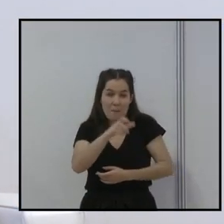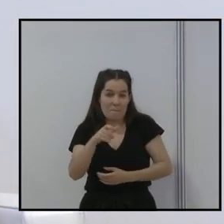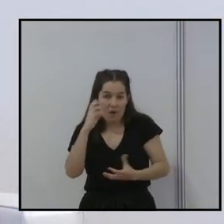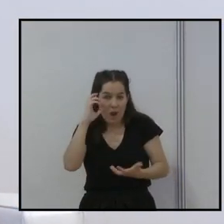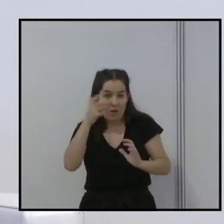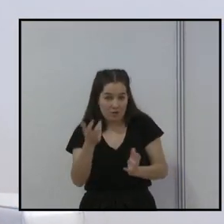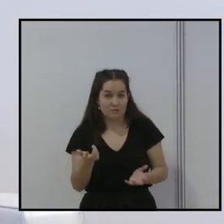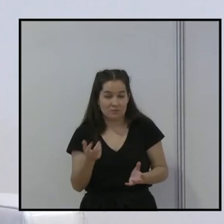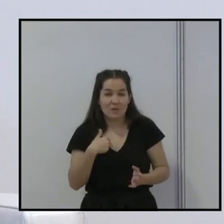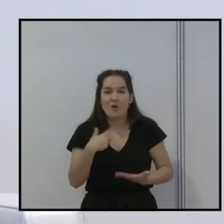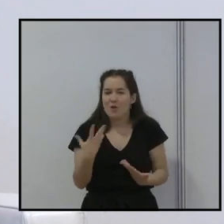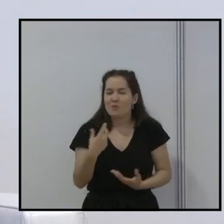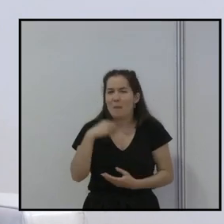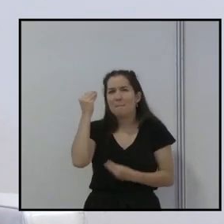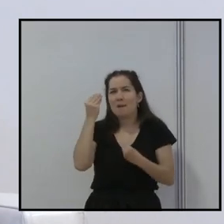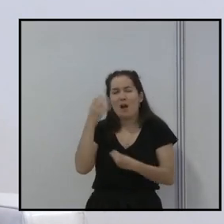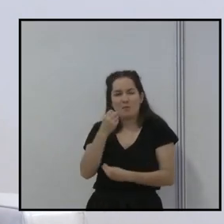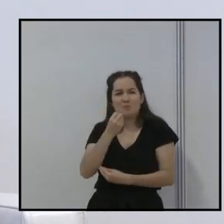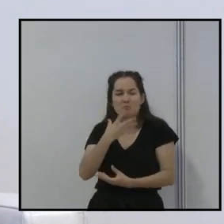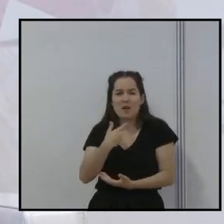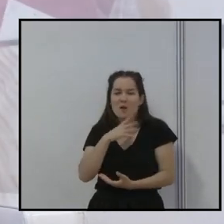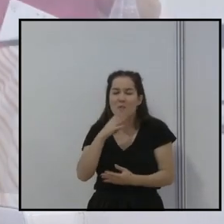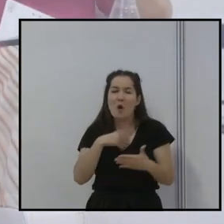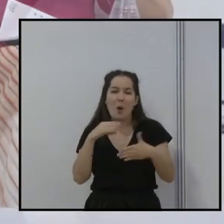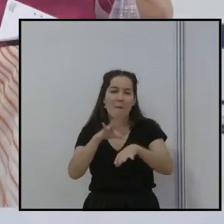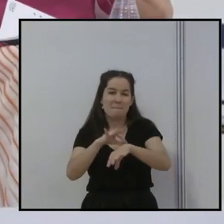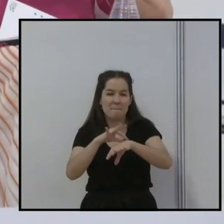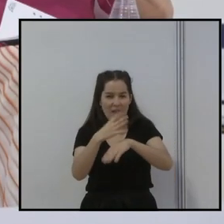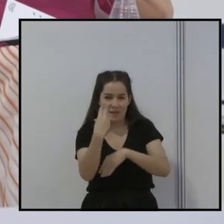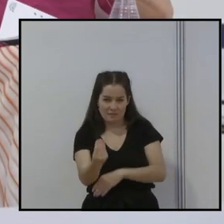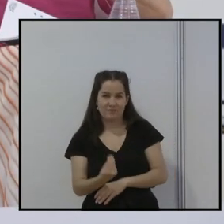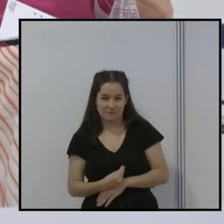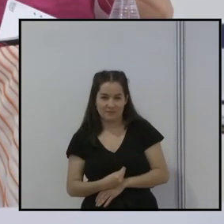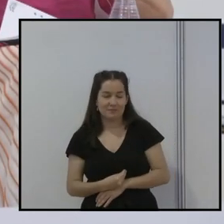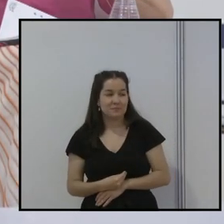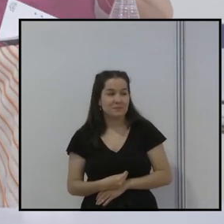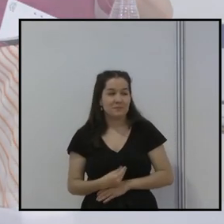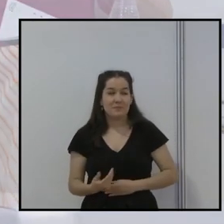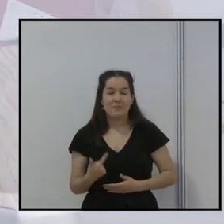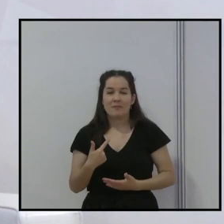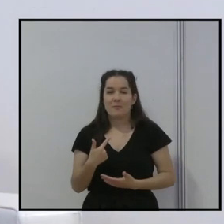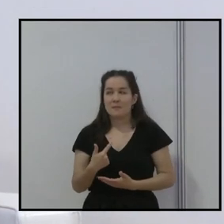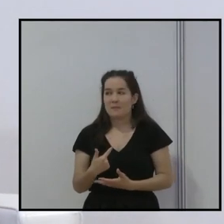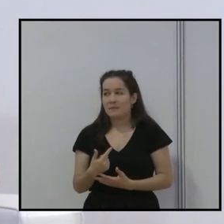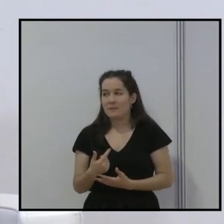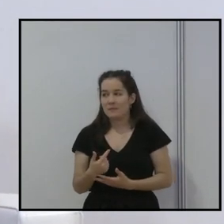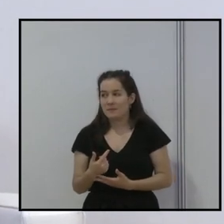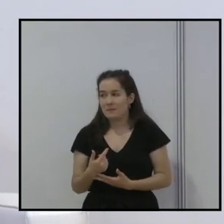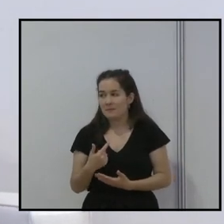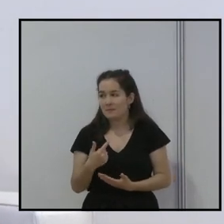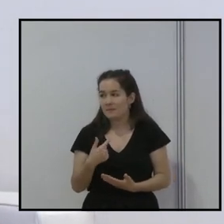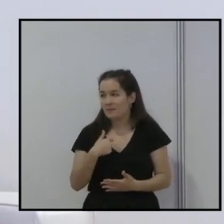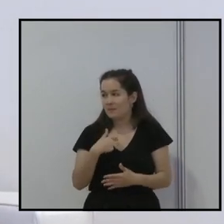más empatía con el paciente, o sea, no lo digo como crítica. Bueno, yo reconozco, lo tenía antes de vocación, pero también tuve una pecado de ataques de pánico que no